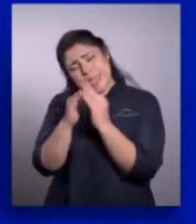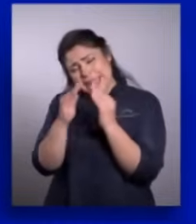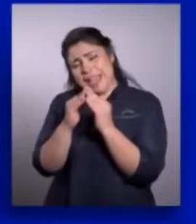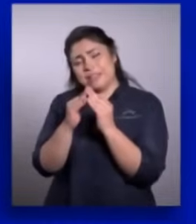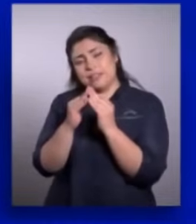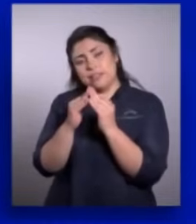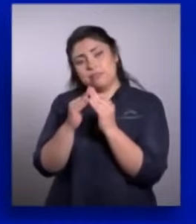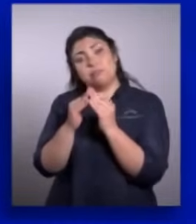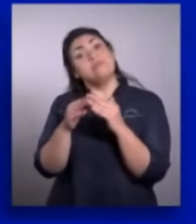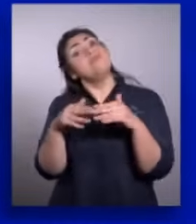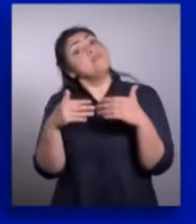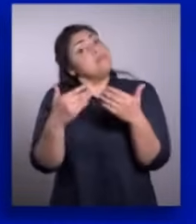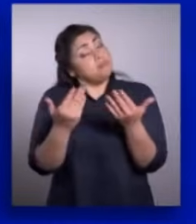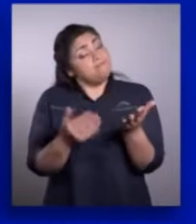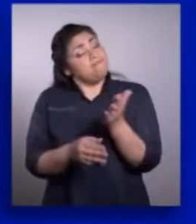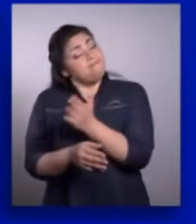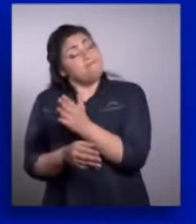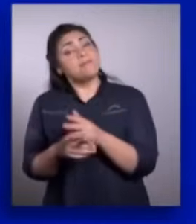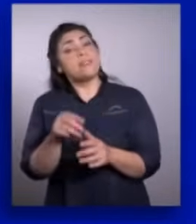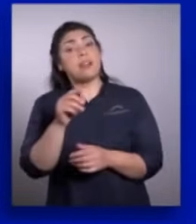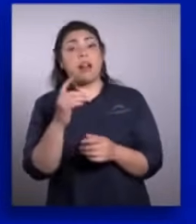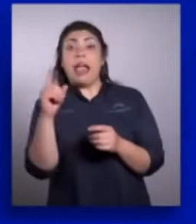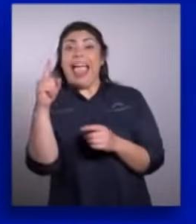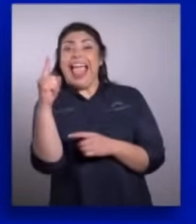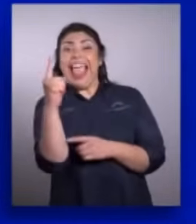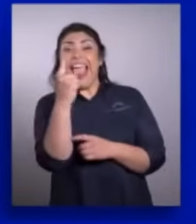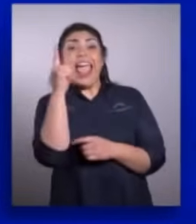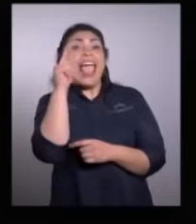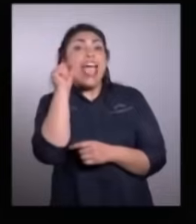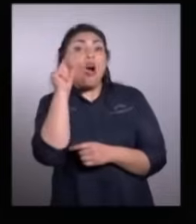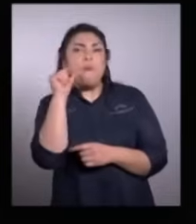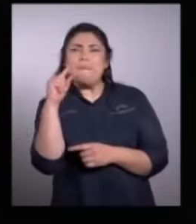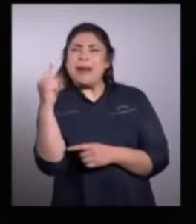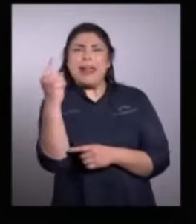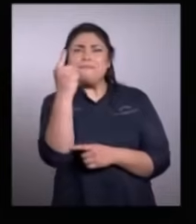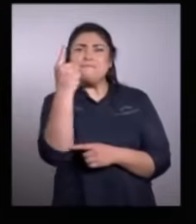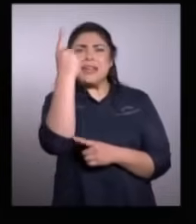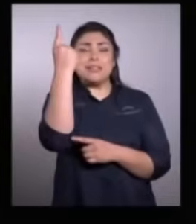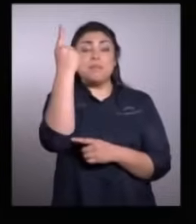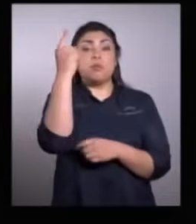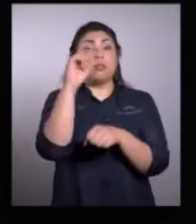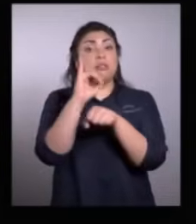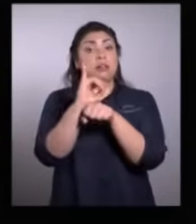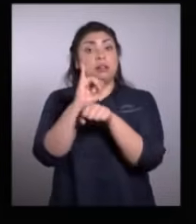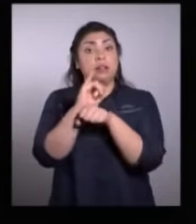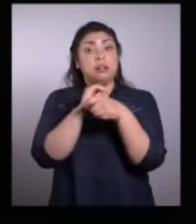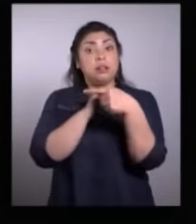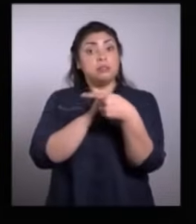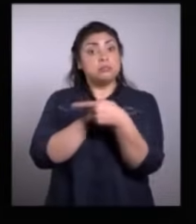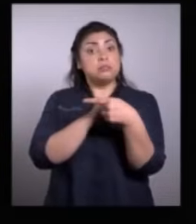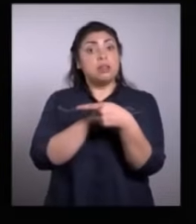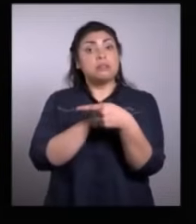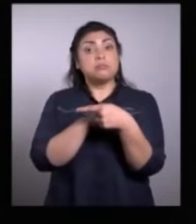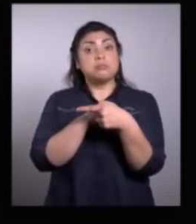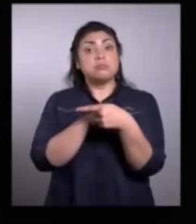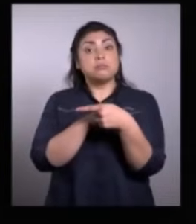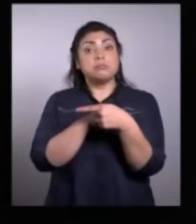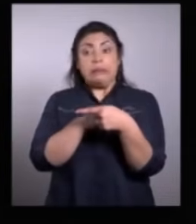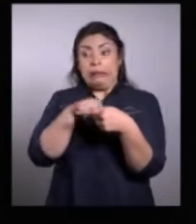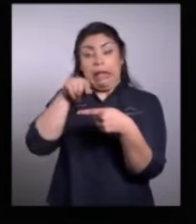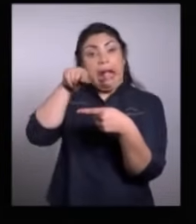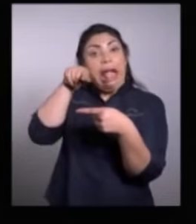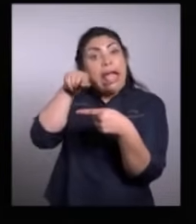excepción de personas en esto Porque el principal de la sinagoga ahora tiene a su hija de 12 años O casi 12 años